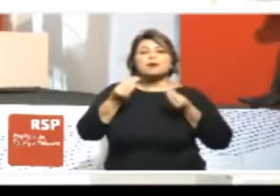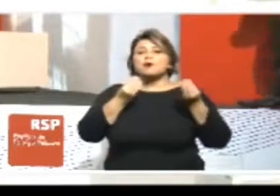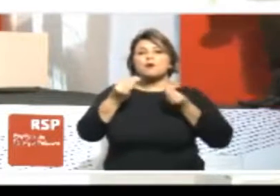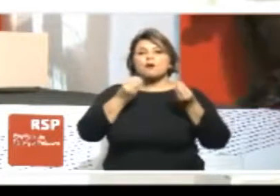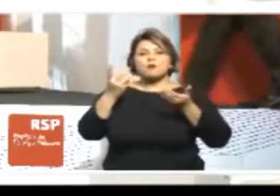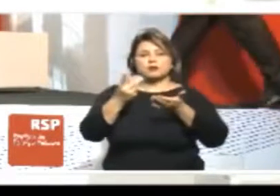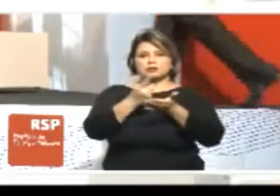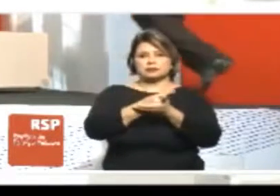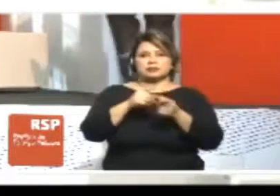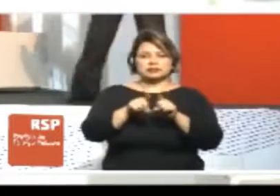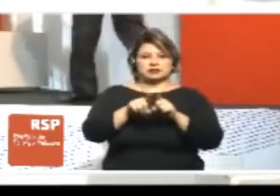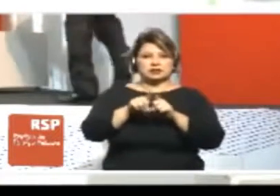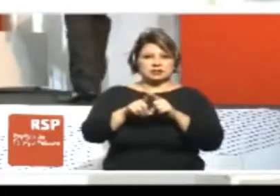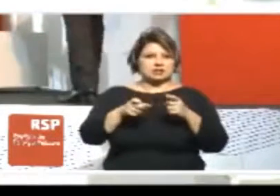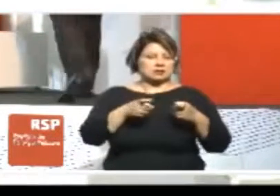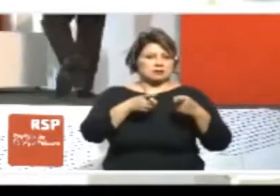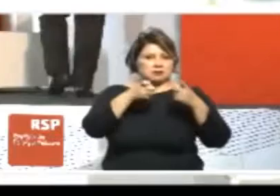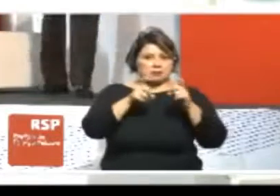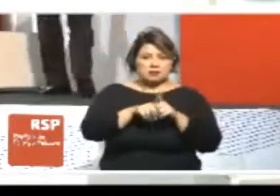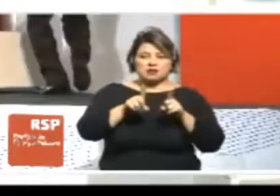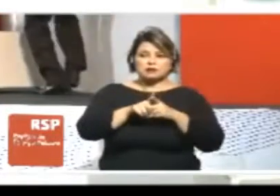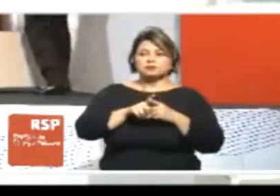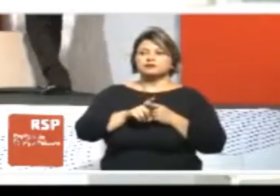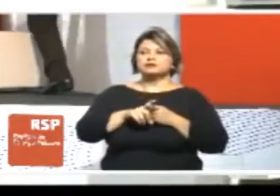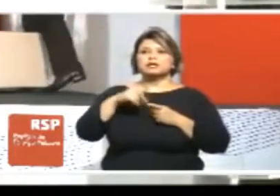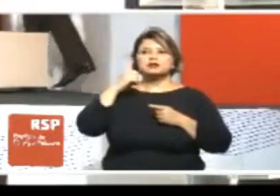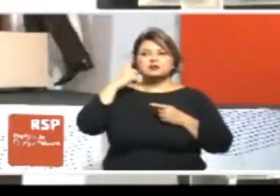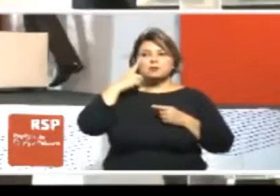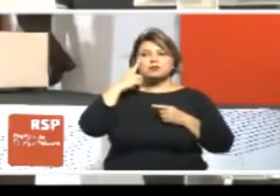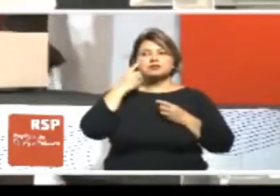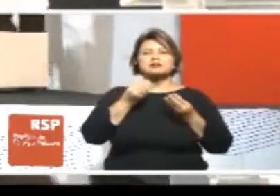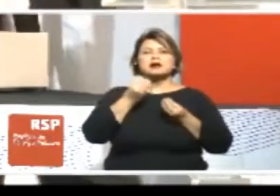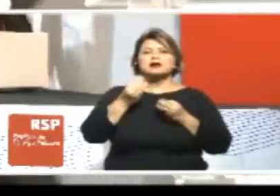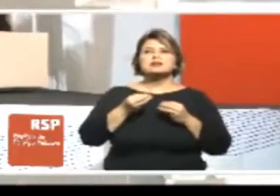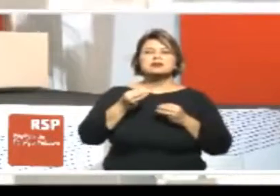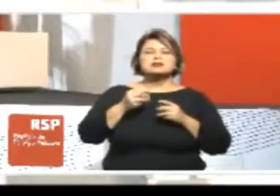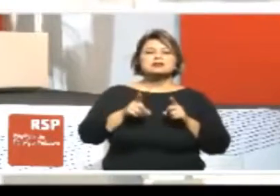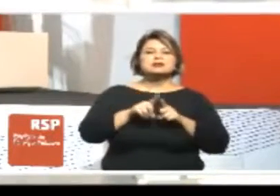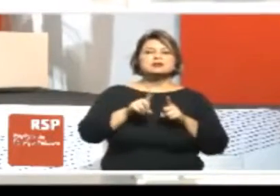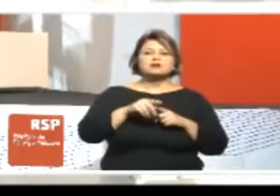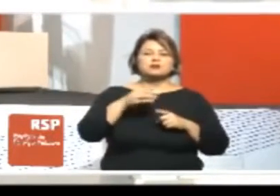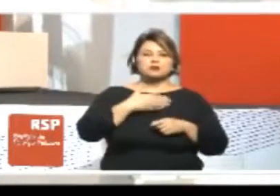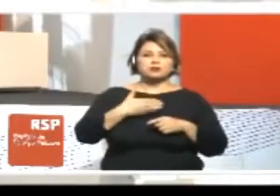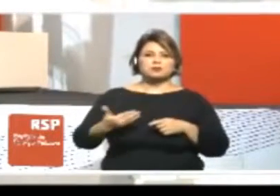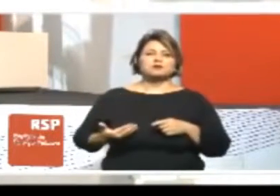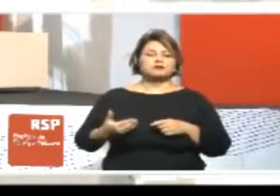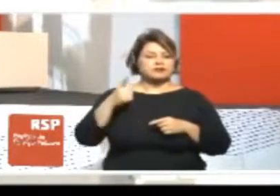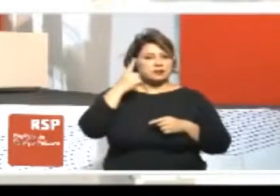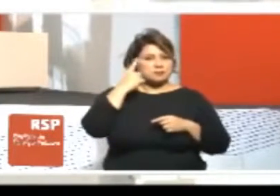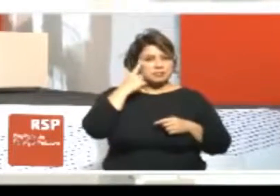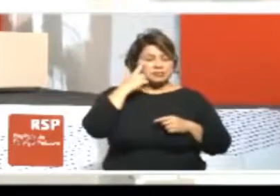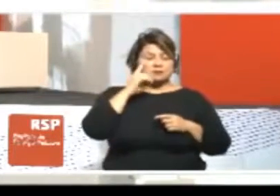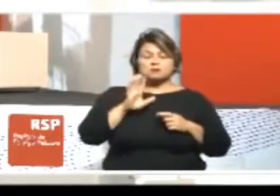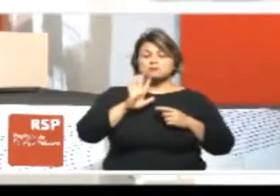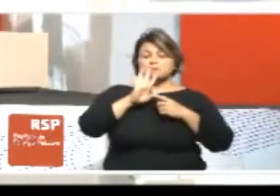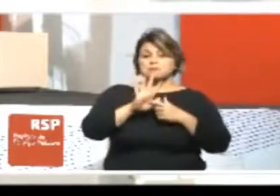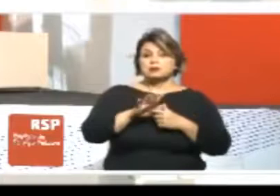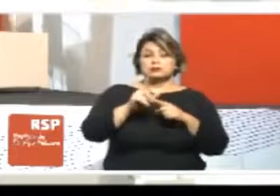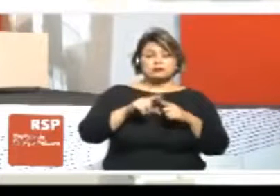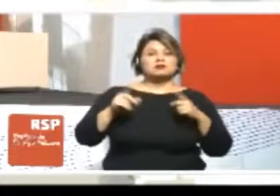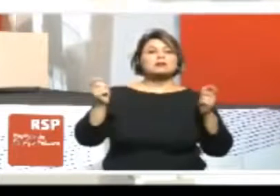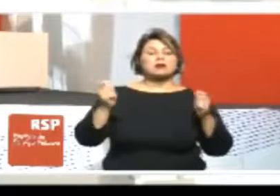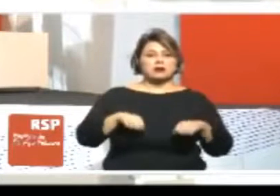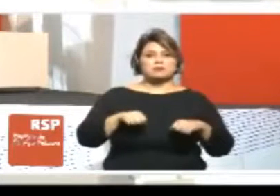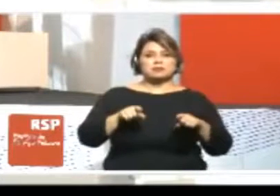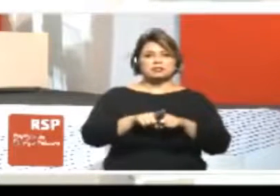en lugar de dedicarse a políticas públicas. Entonces, empíricamente se demostró la capacidad de liderazgo